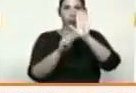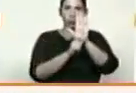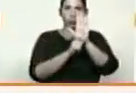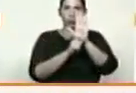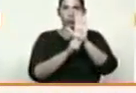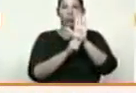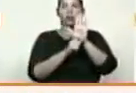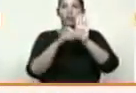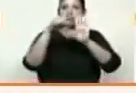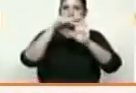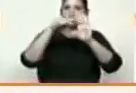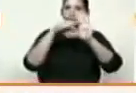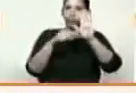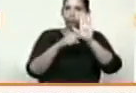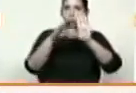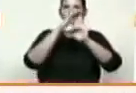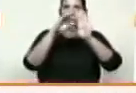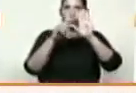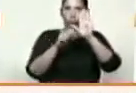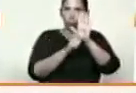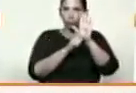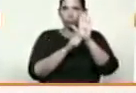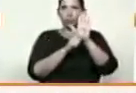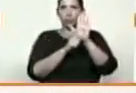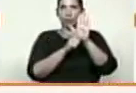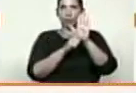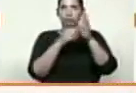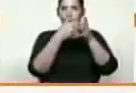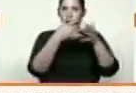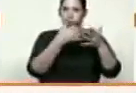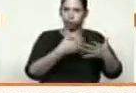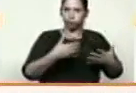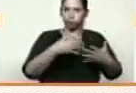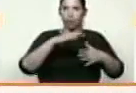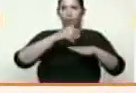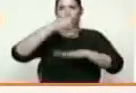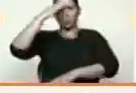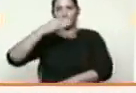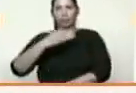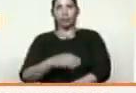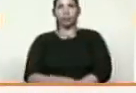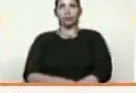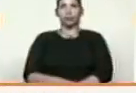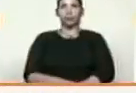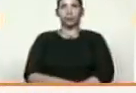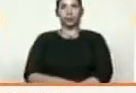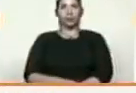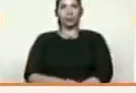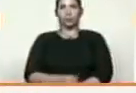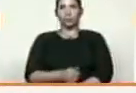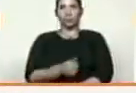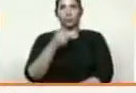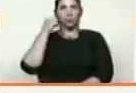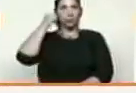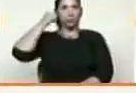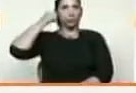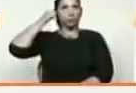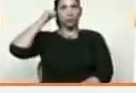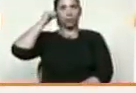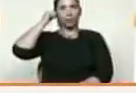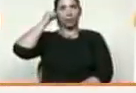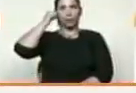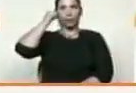constitucional, el del 45 con el general Medina. Y la verdad es que